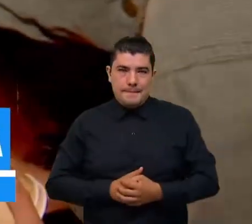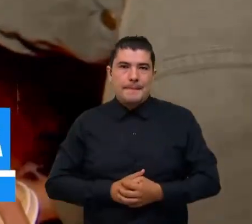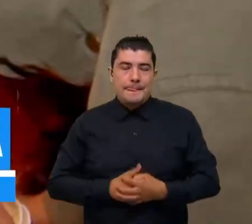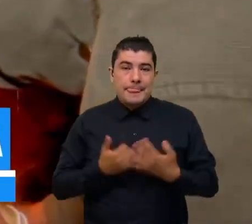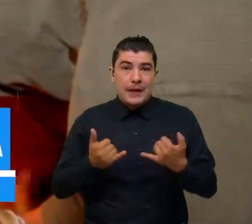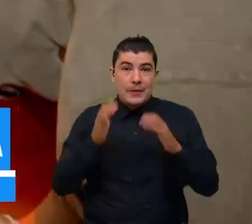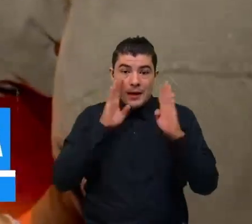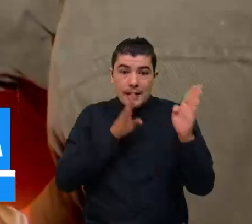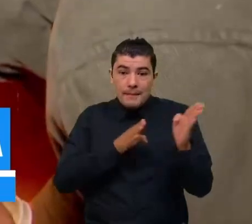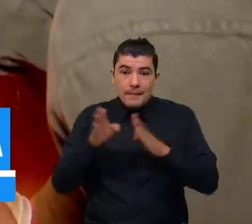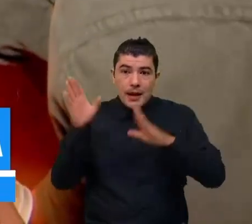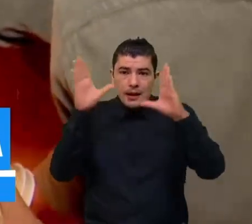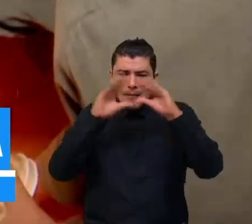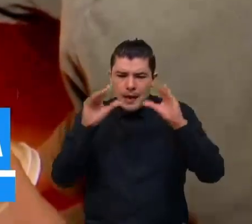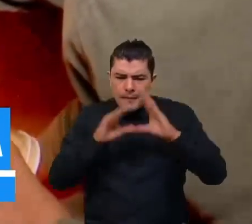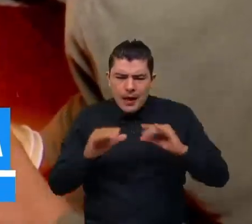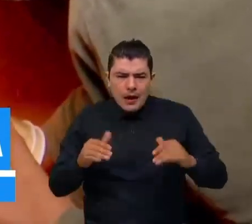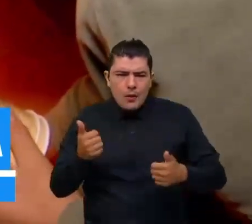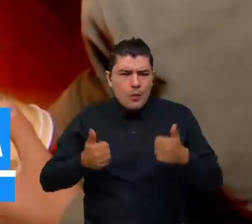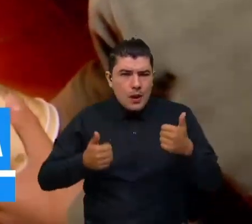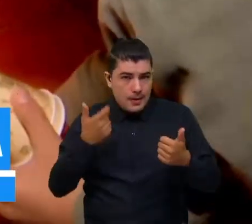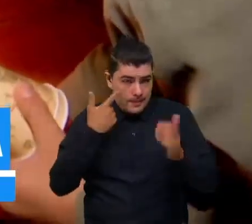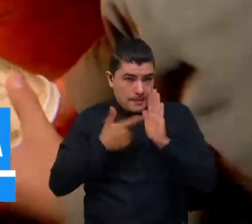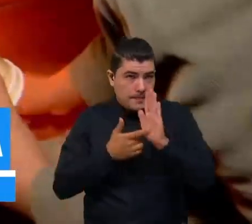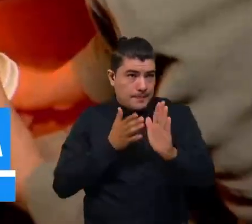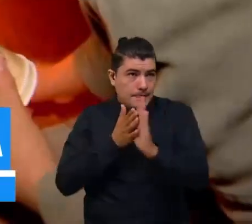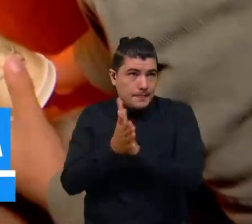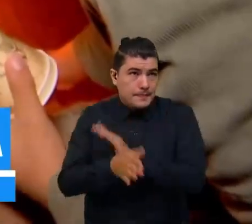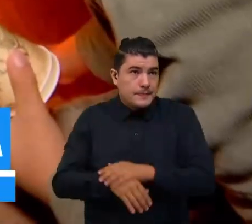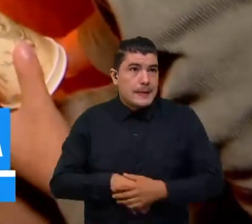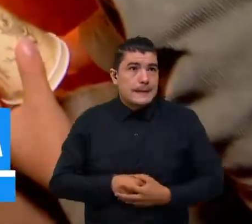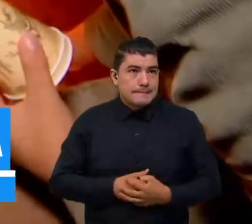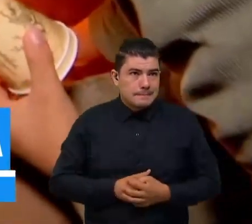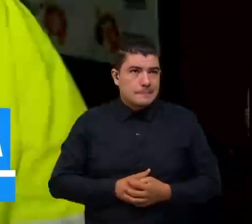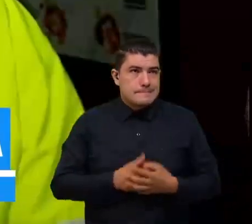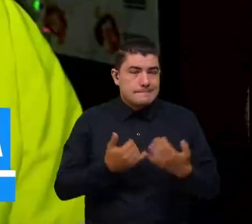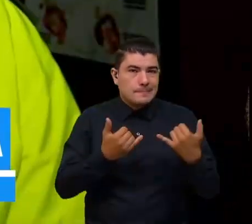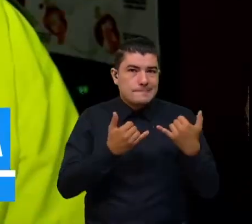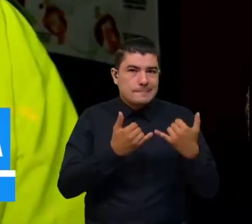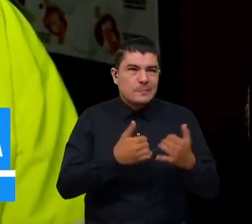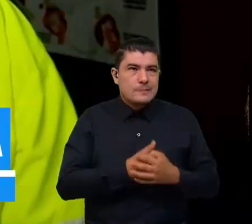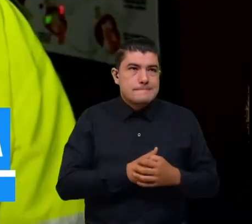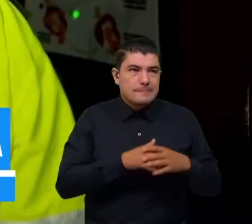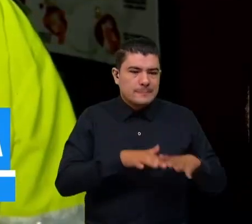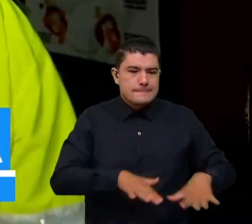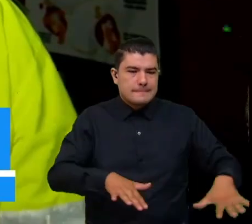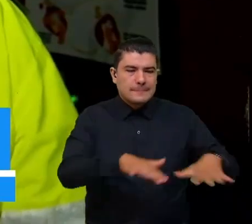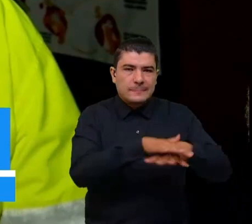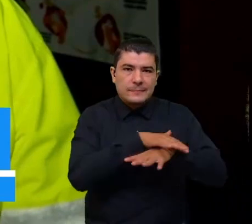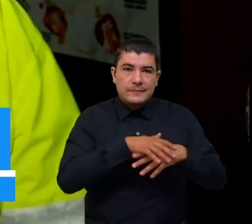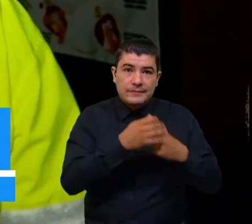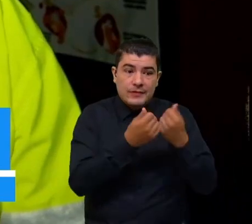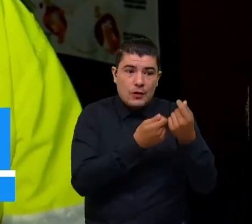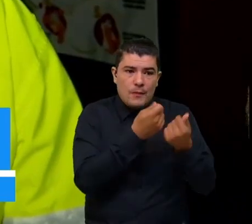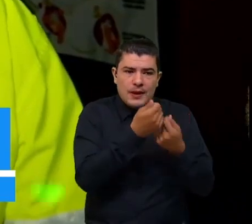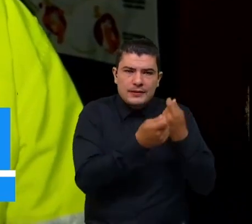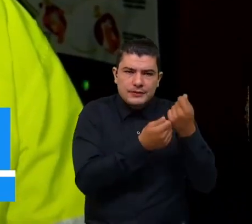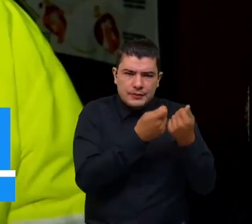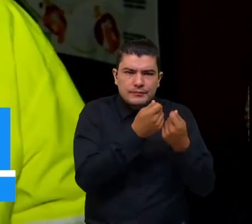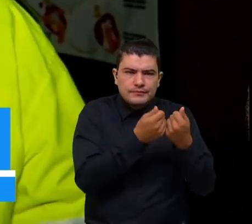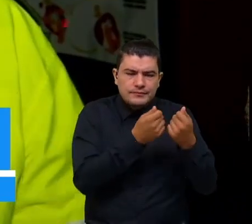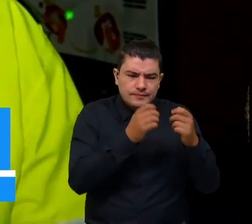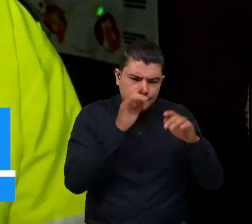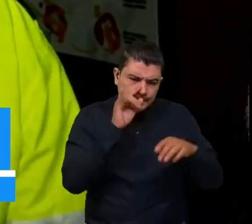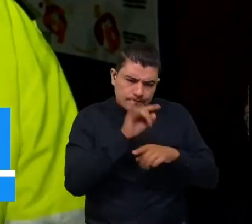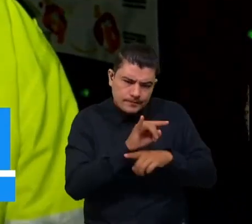en época decembrina. Vamos a tener un fortalecimiento especial en lo que corresponde a la zona del comercio. Vamos a reforzar también